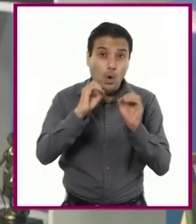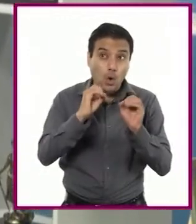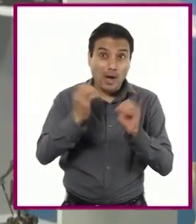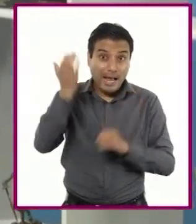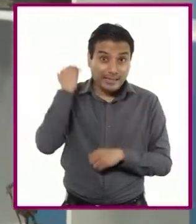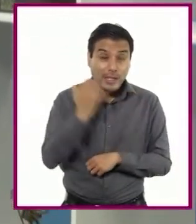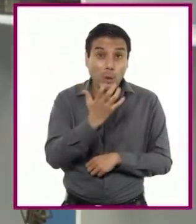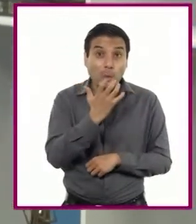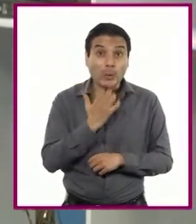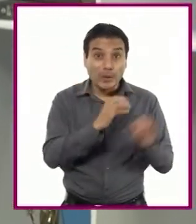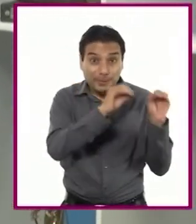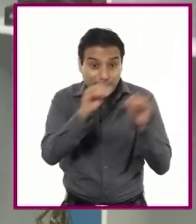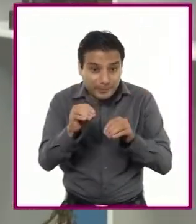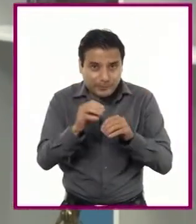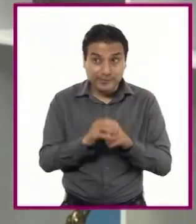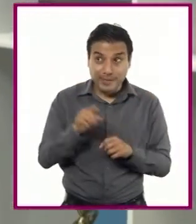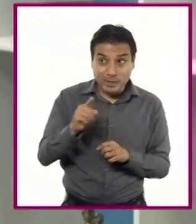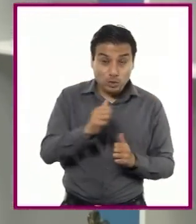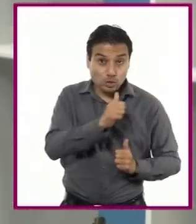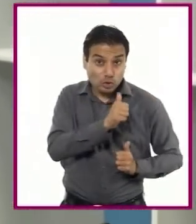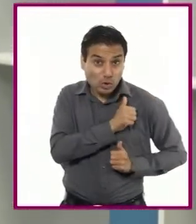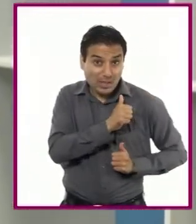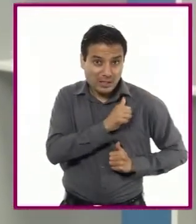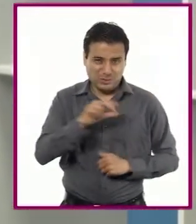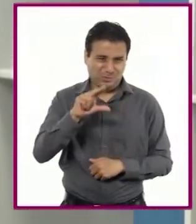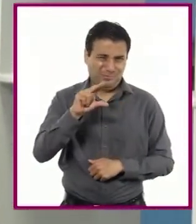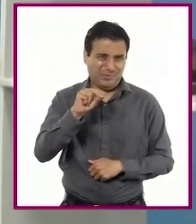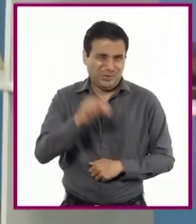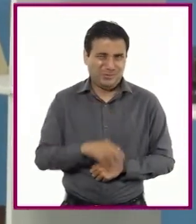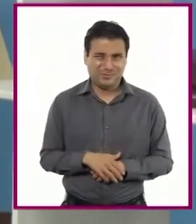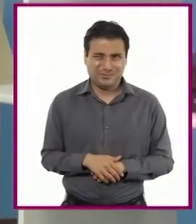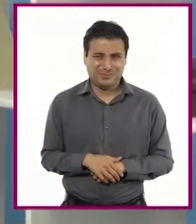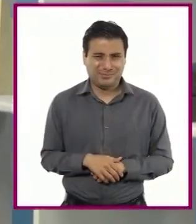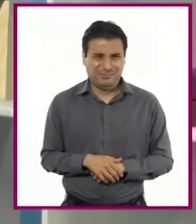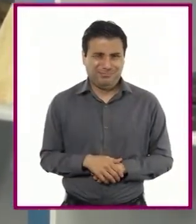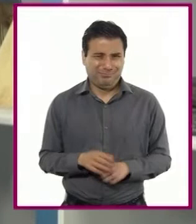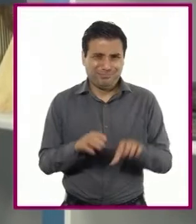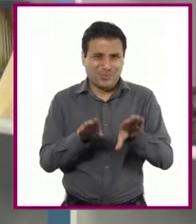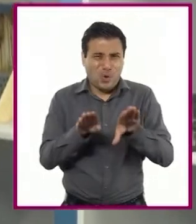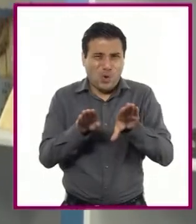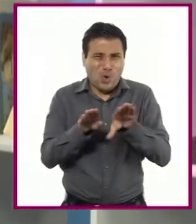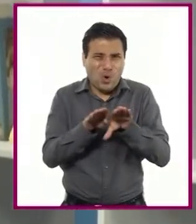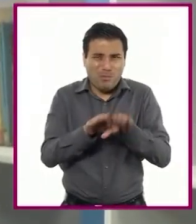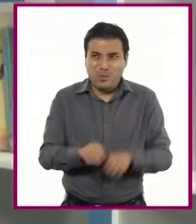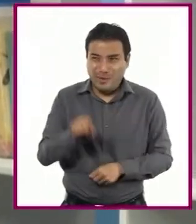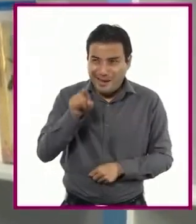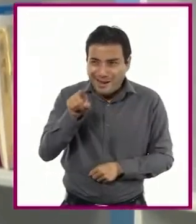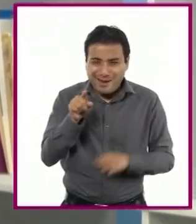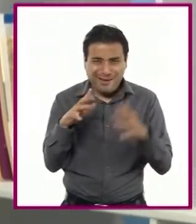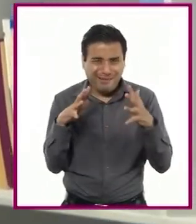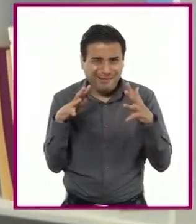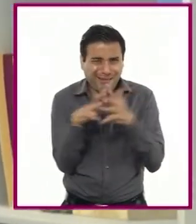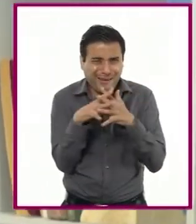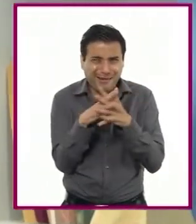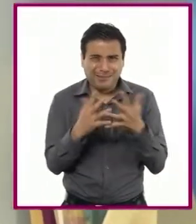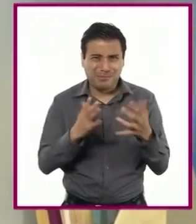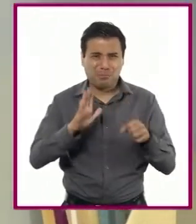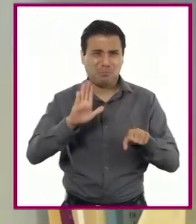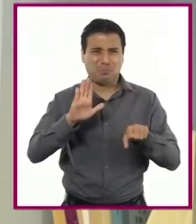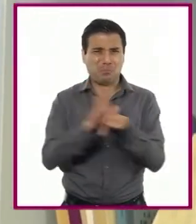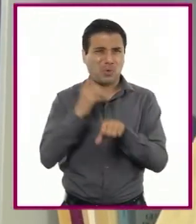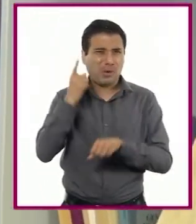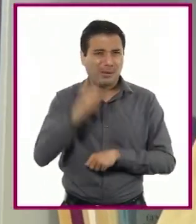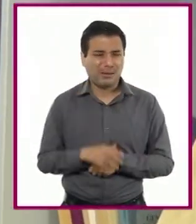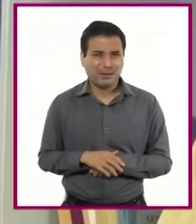Israel. Entonces, no podía entender por qué él había estado en una guerra, ni por qué tenía la